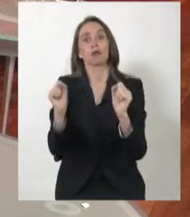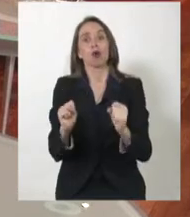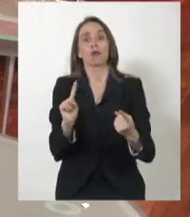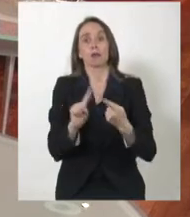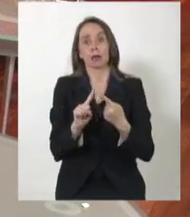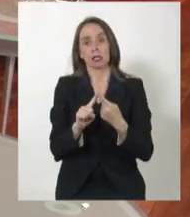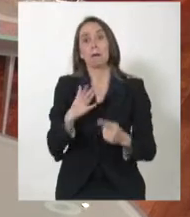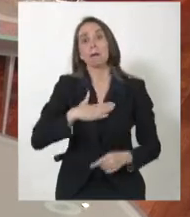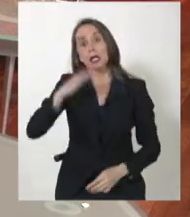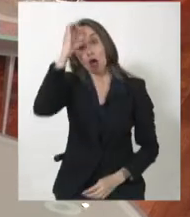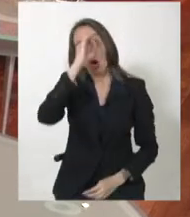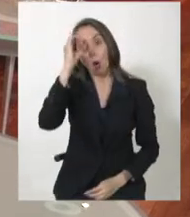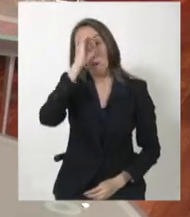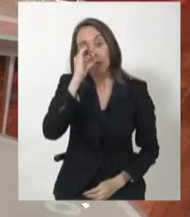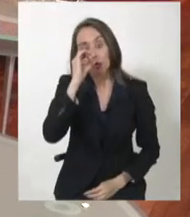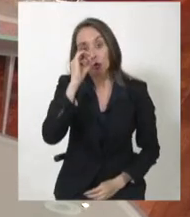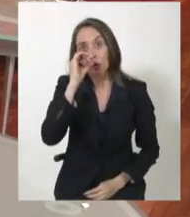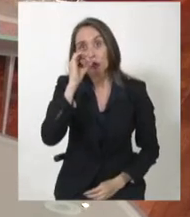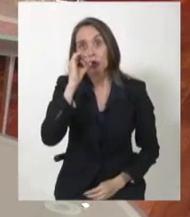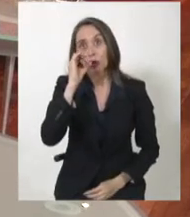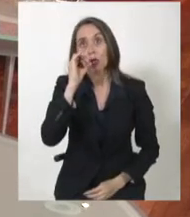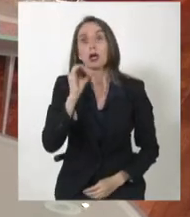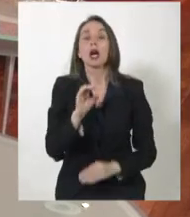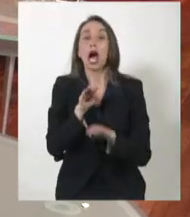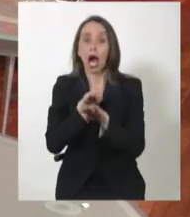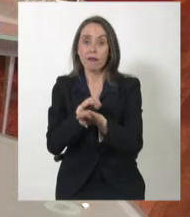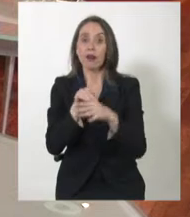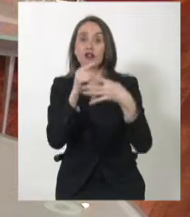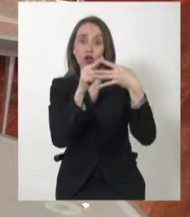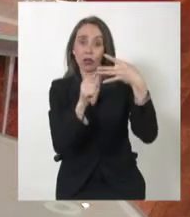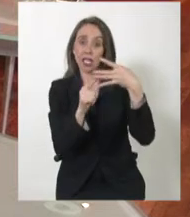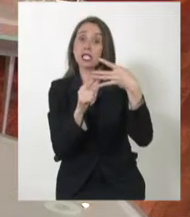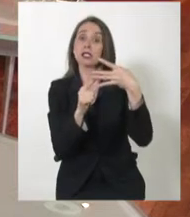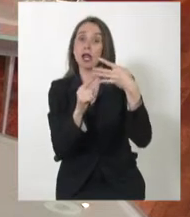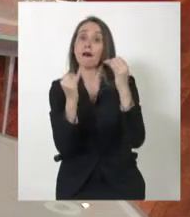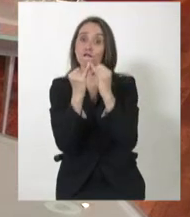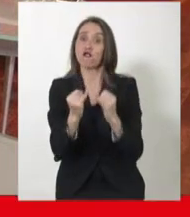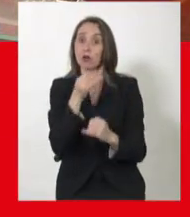Esa es mi opinión, por supuesto, que muy en pro de estos mecanismos.